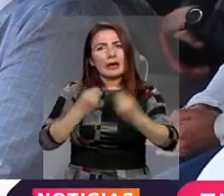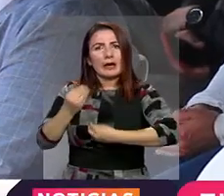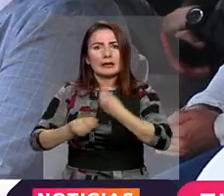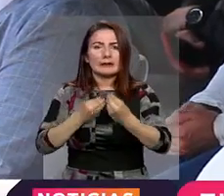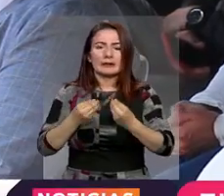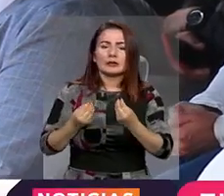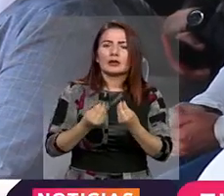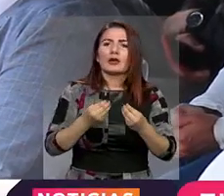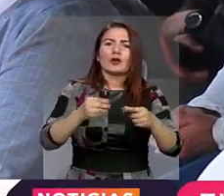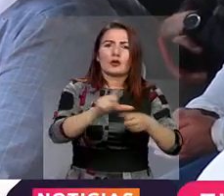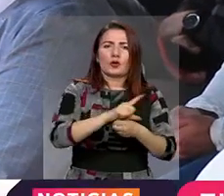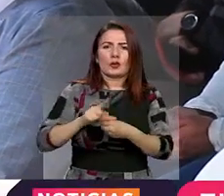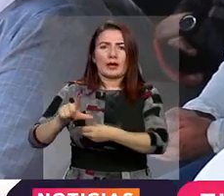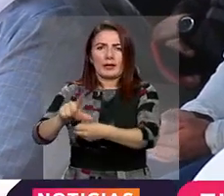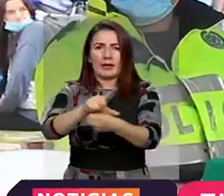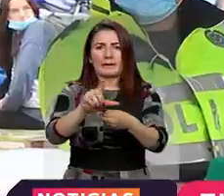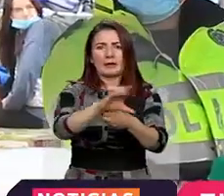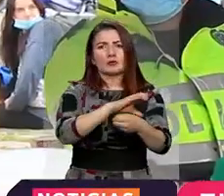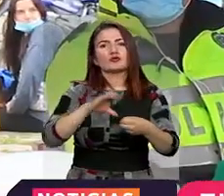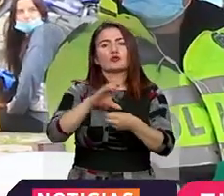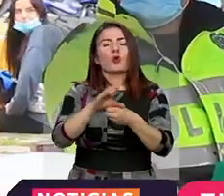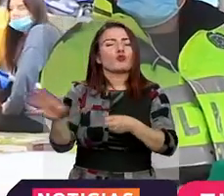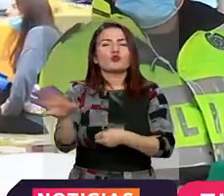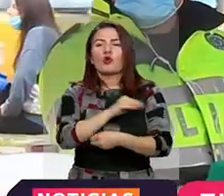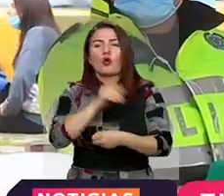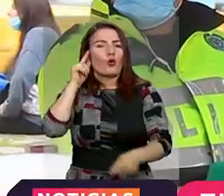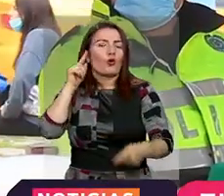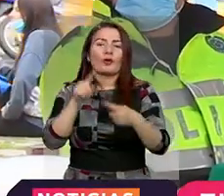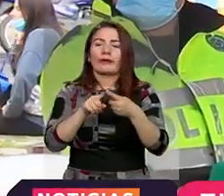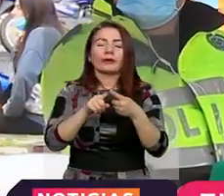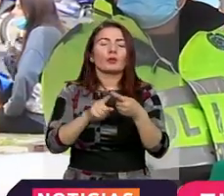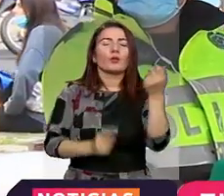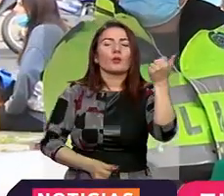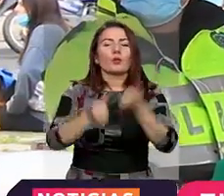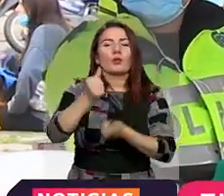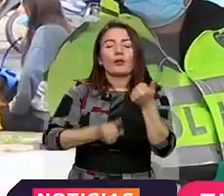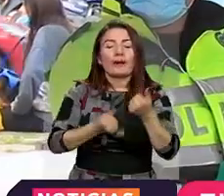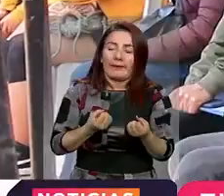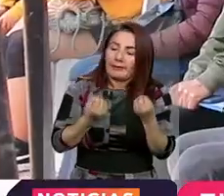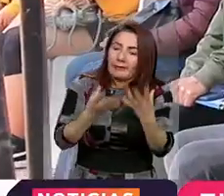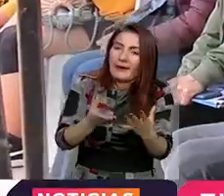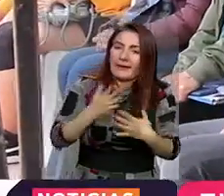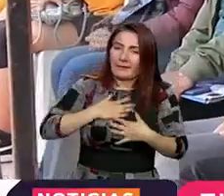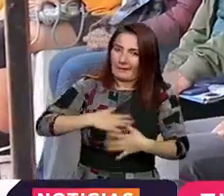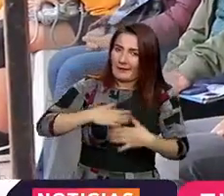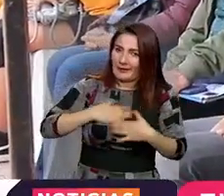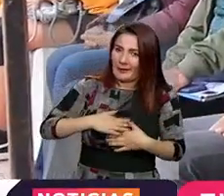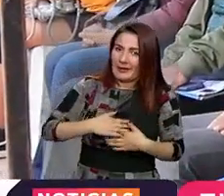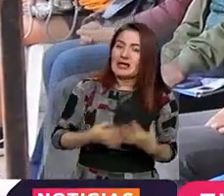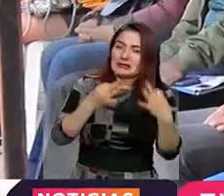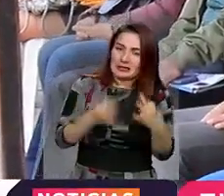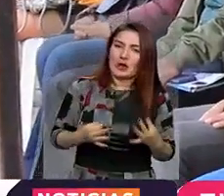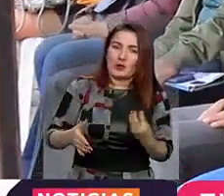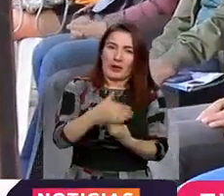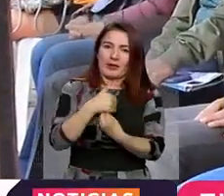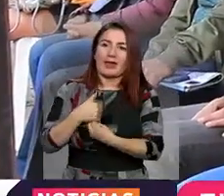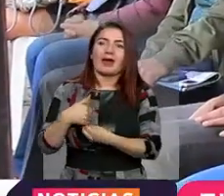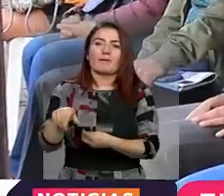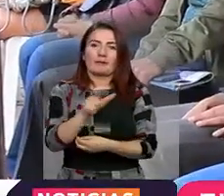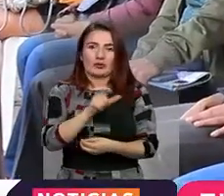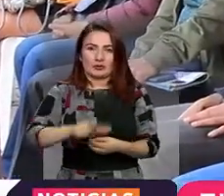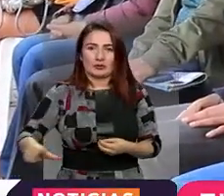conformados en diferentes localidades de la ciudad, todos con un objetivo en común: brindar mayor tranquilidad y seguridad a los